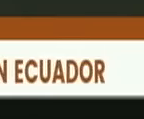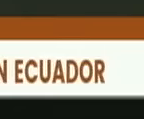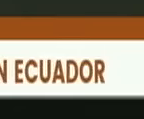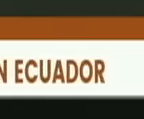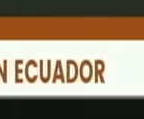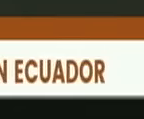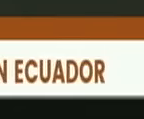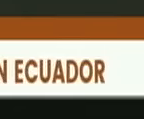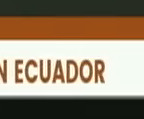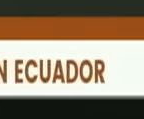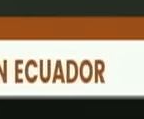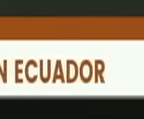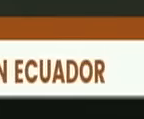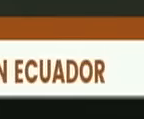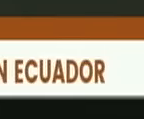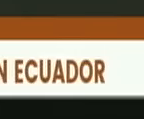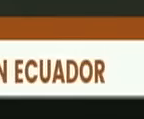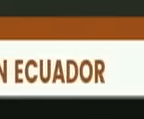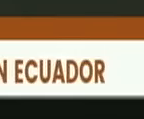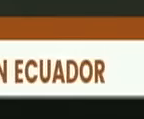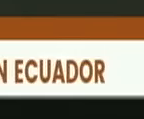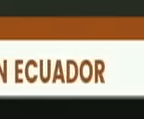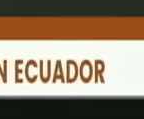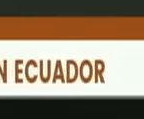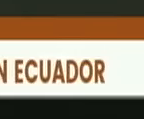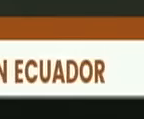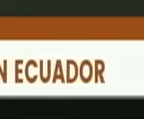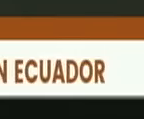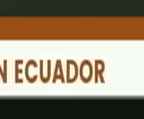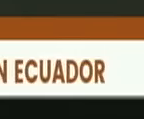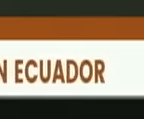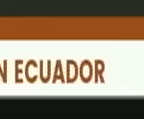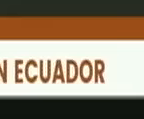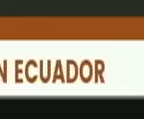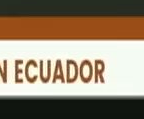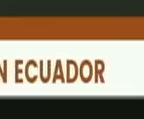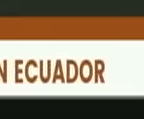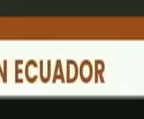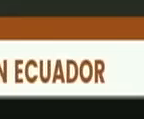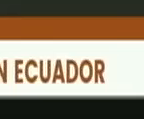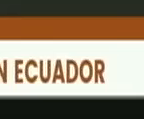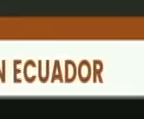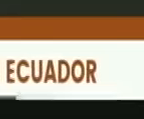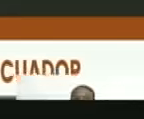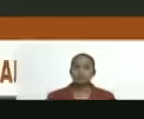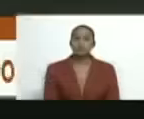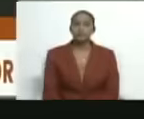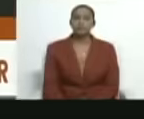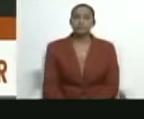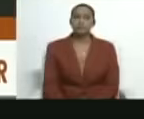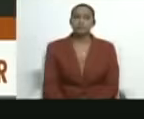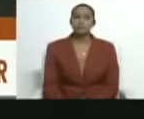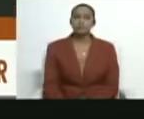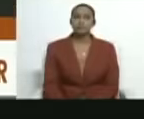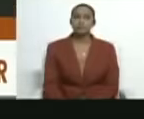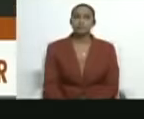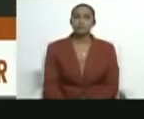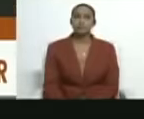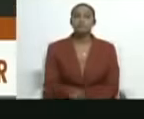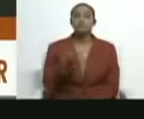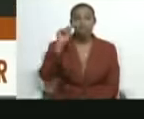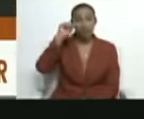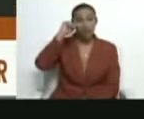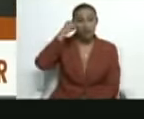la persona que dio un golpe de estado en Venezuela que asesinó gente disolvió los poderes para